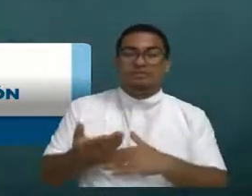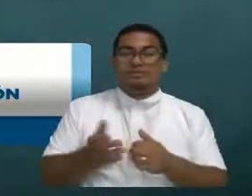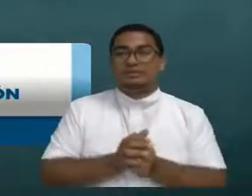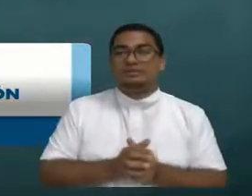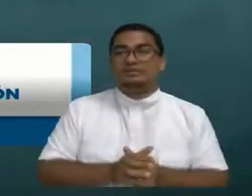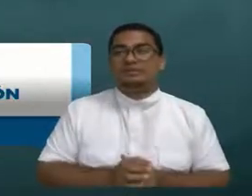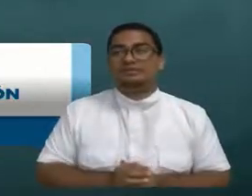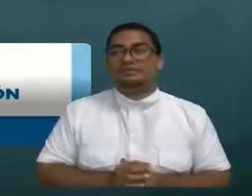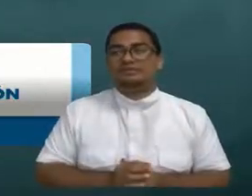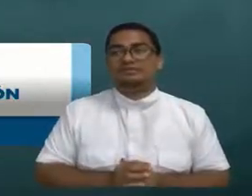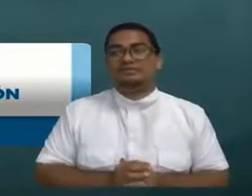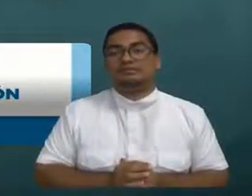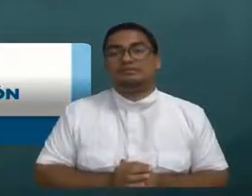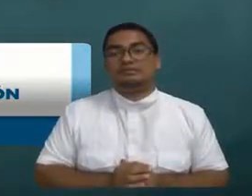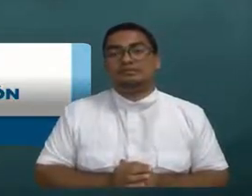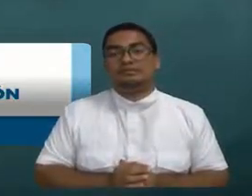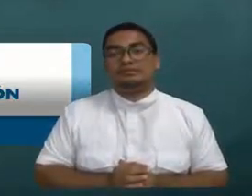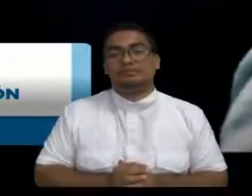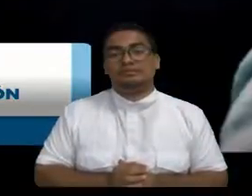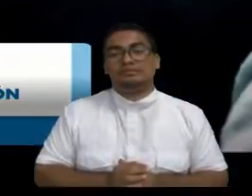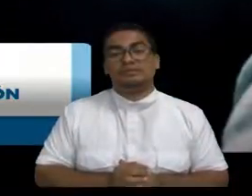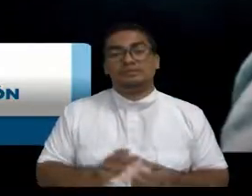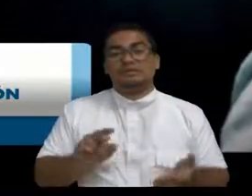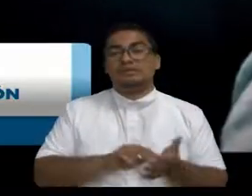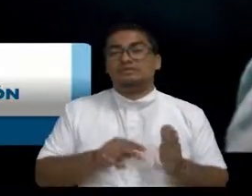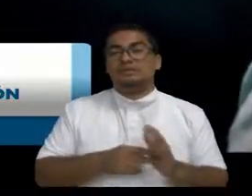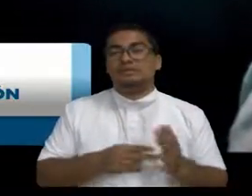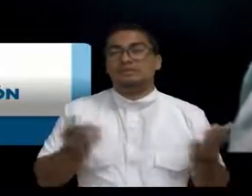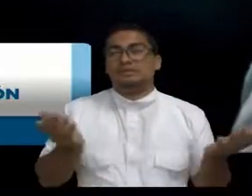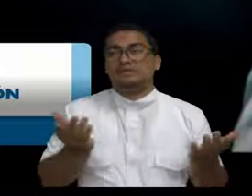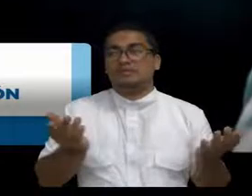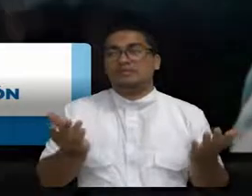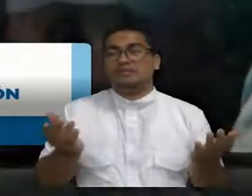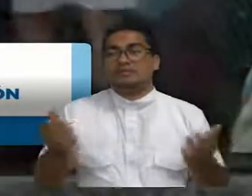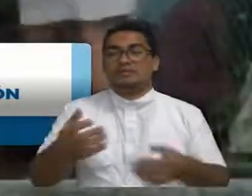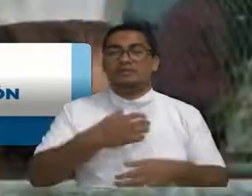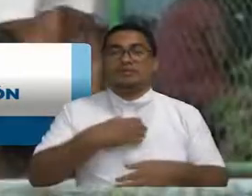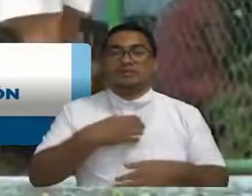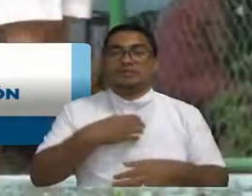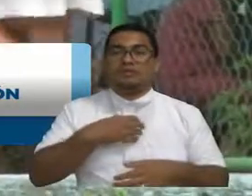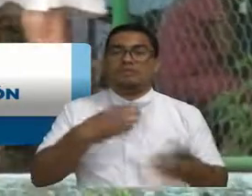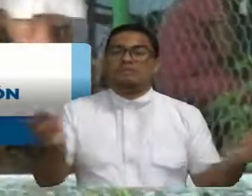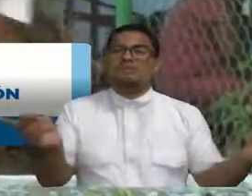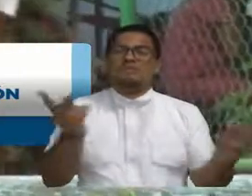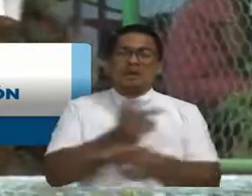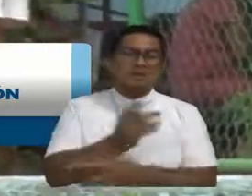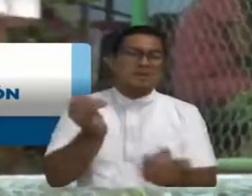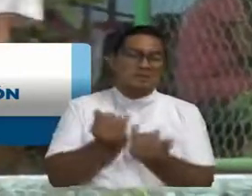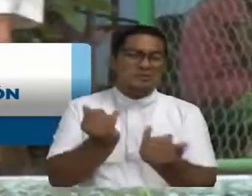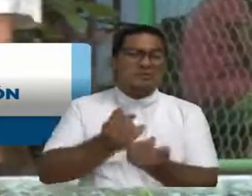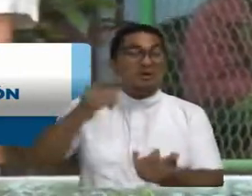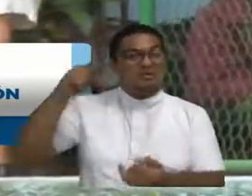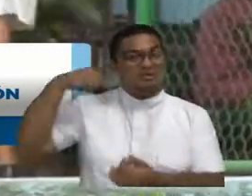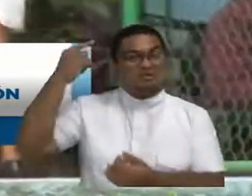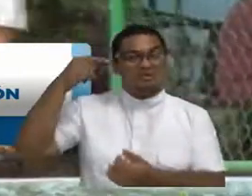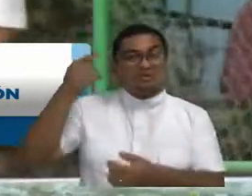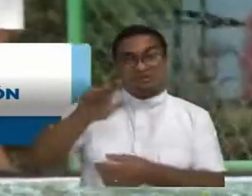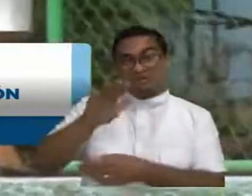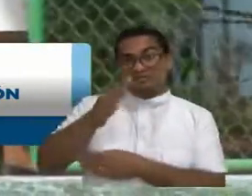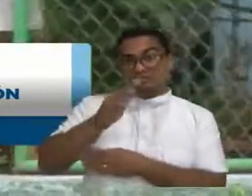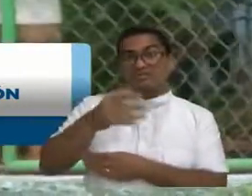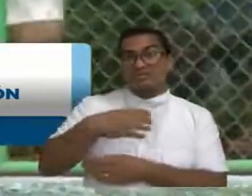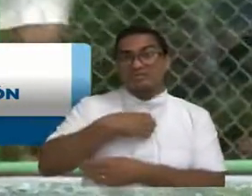psicosis posparto? La psicosis posparto ya es una patología psiquiátrica más grave. Uh-huh. Es un trastorno del estado de ánimo,